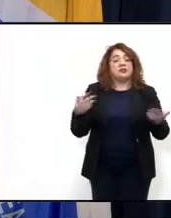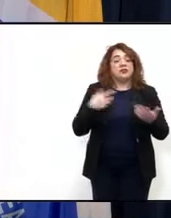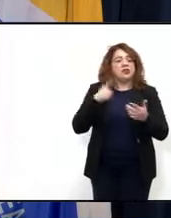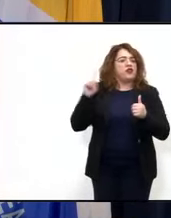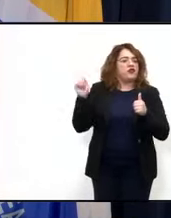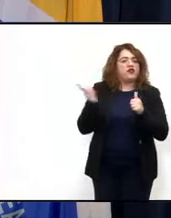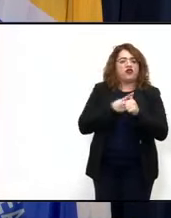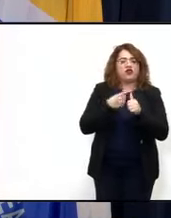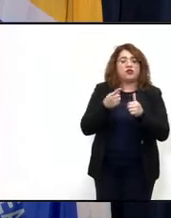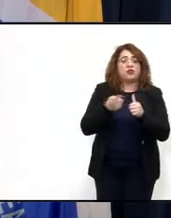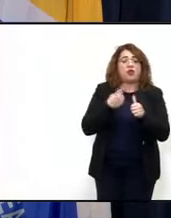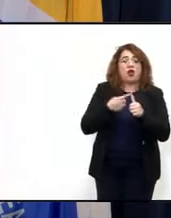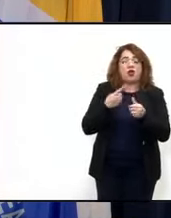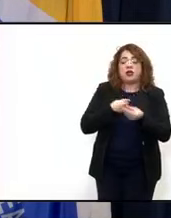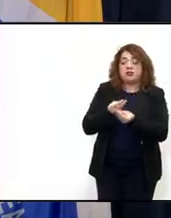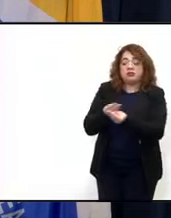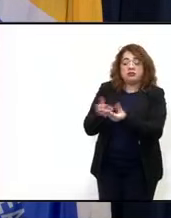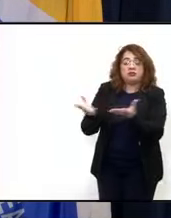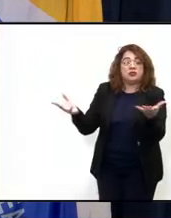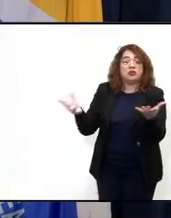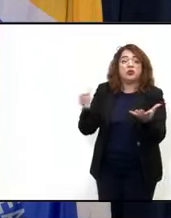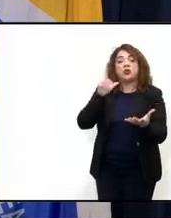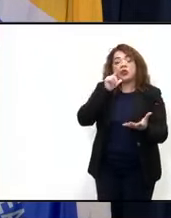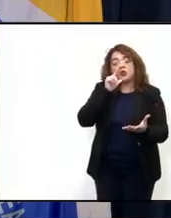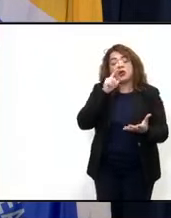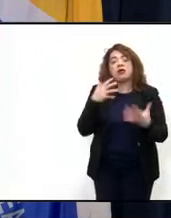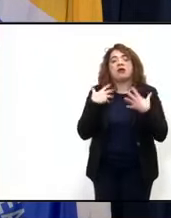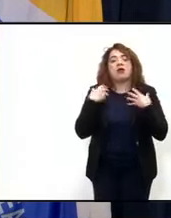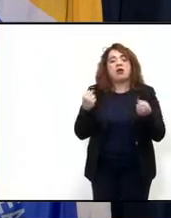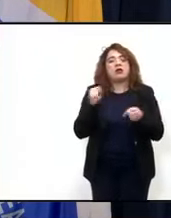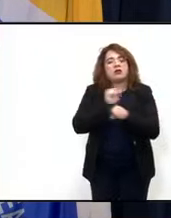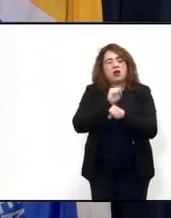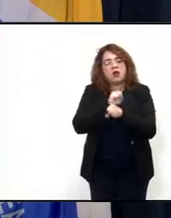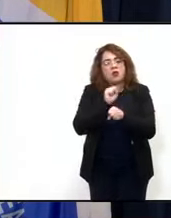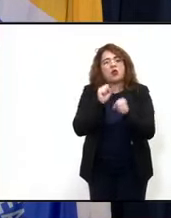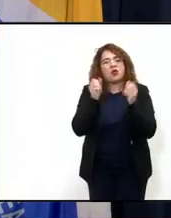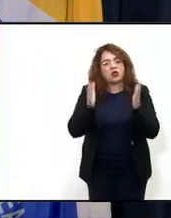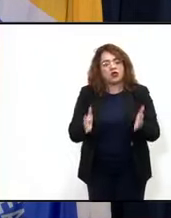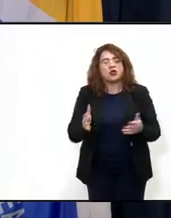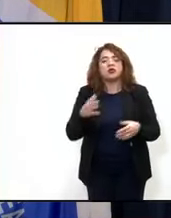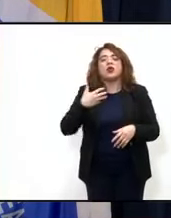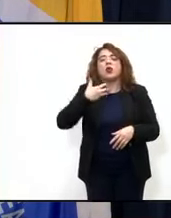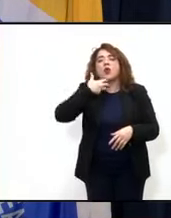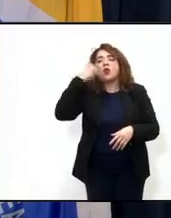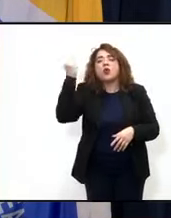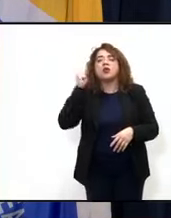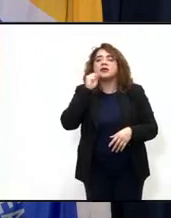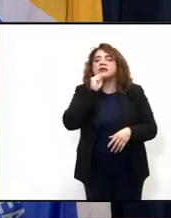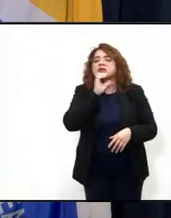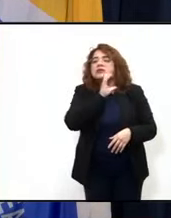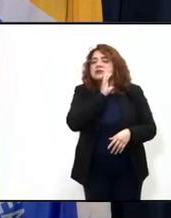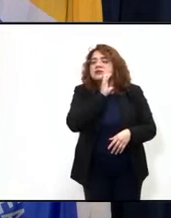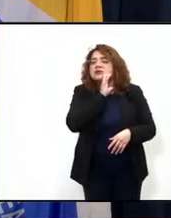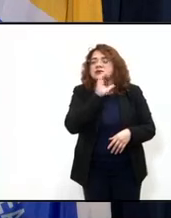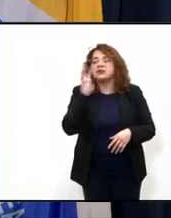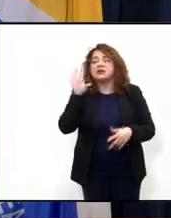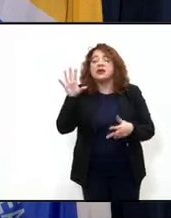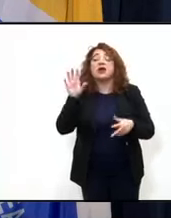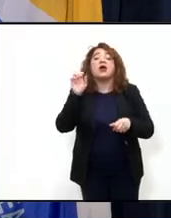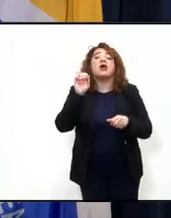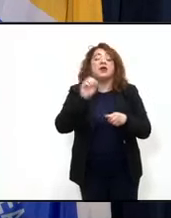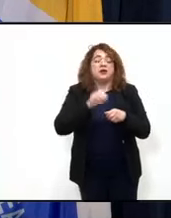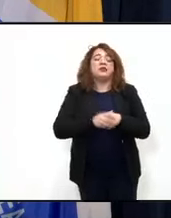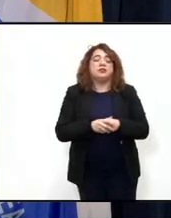dio prioridad en primer lugar para la vacuna, por ejemplo, las personas 65 y mayor, trabajadores de salud,